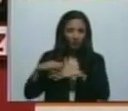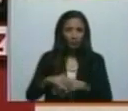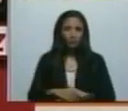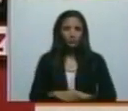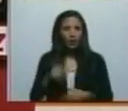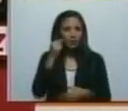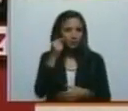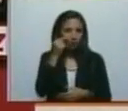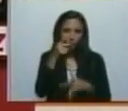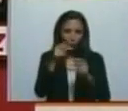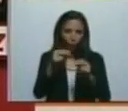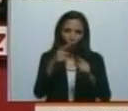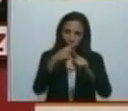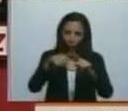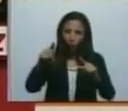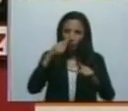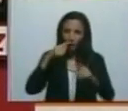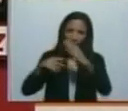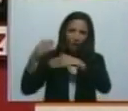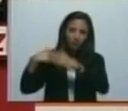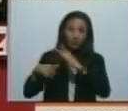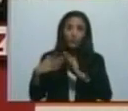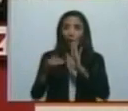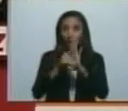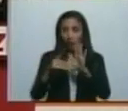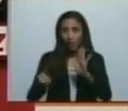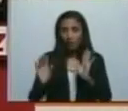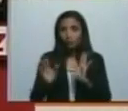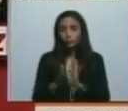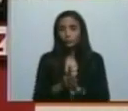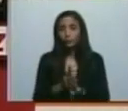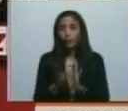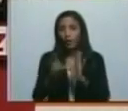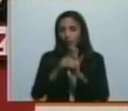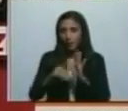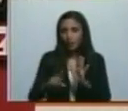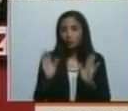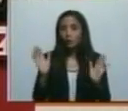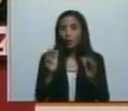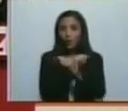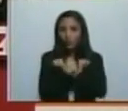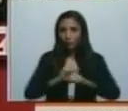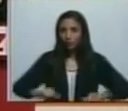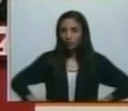El mundo no se acuerda de eso. Les dio el derecho a la defensa Álvaro Uribe.